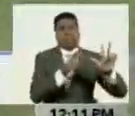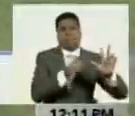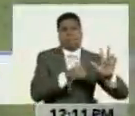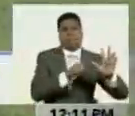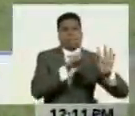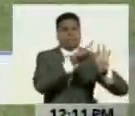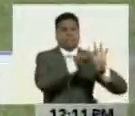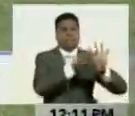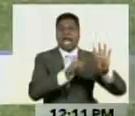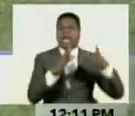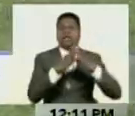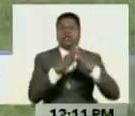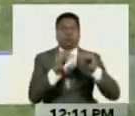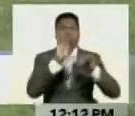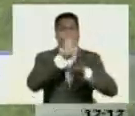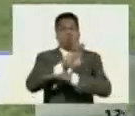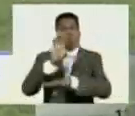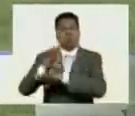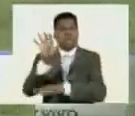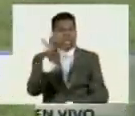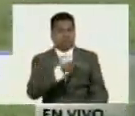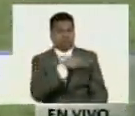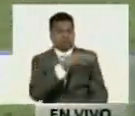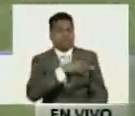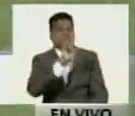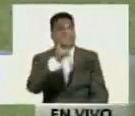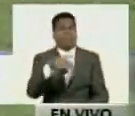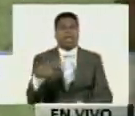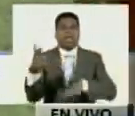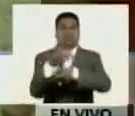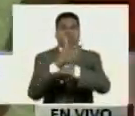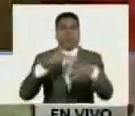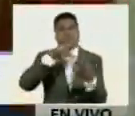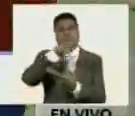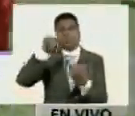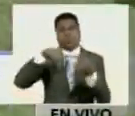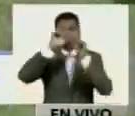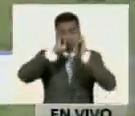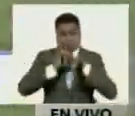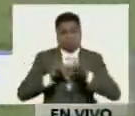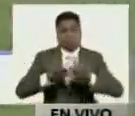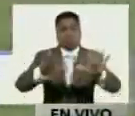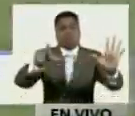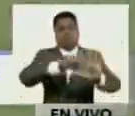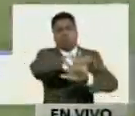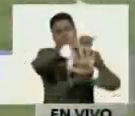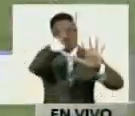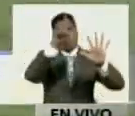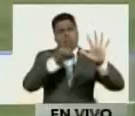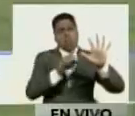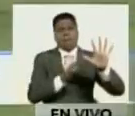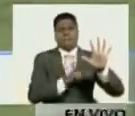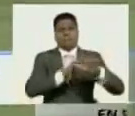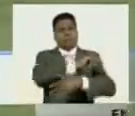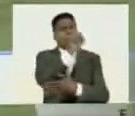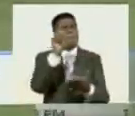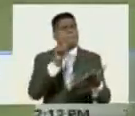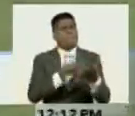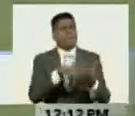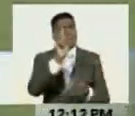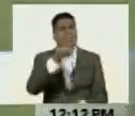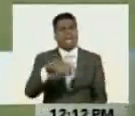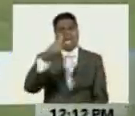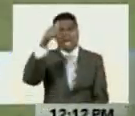la red de atención y protección social del gobierno revolucionario estará desplegado. Igualmente, el sábado nos unimos a